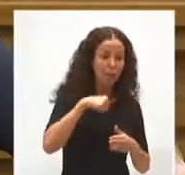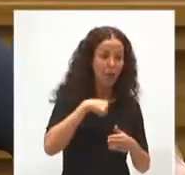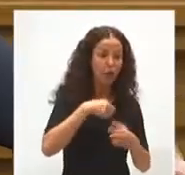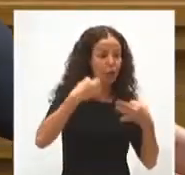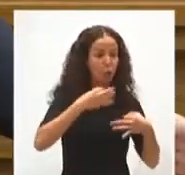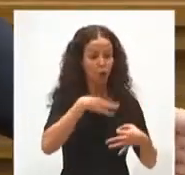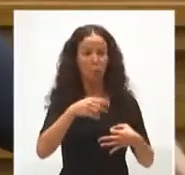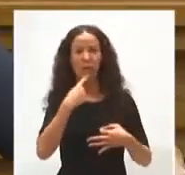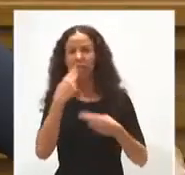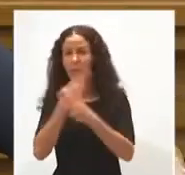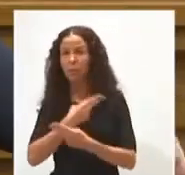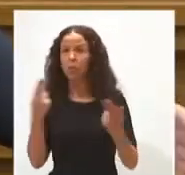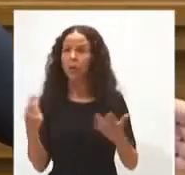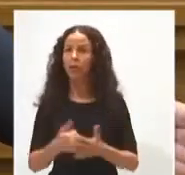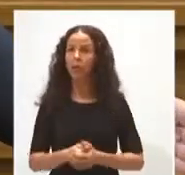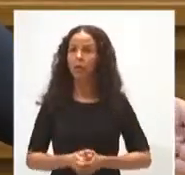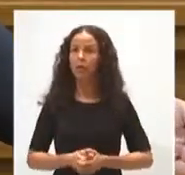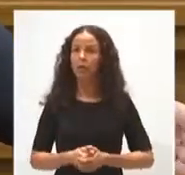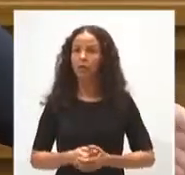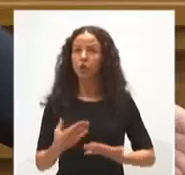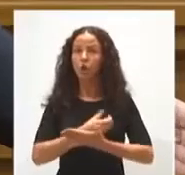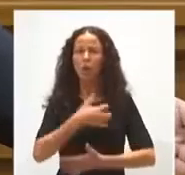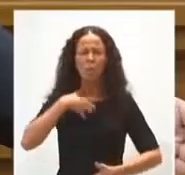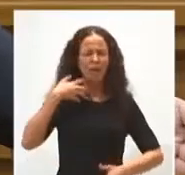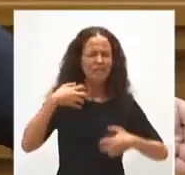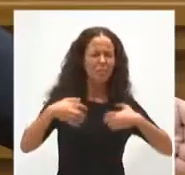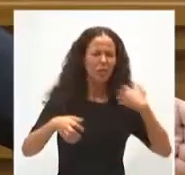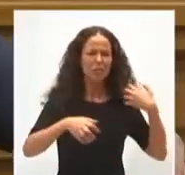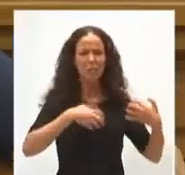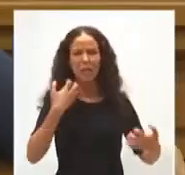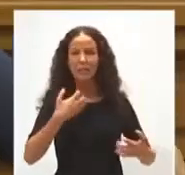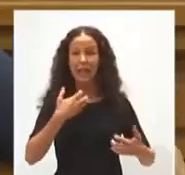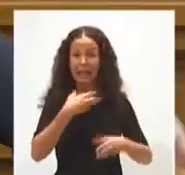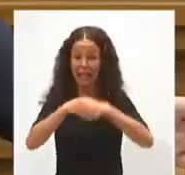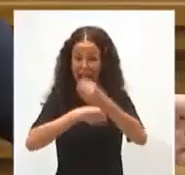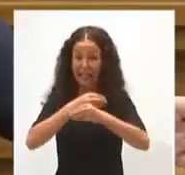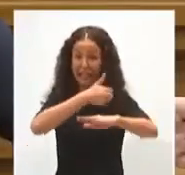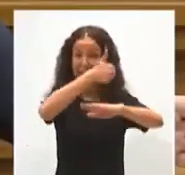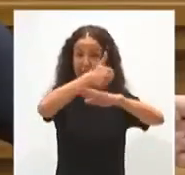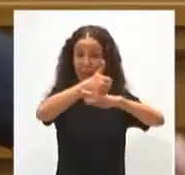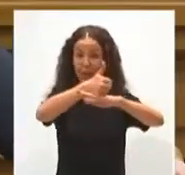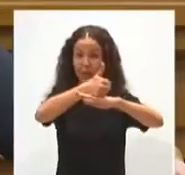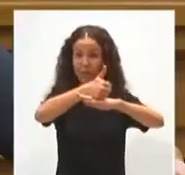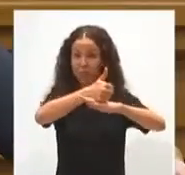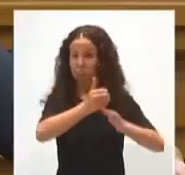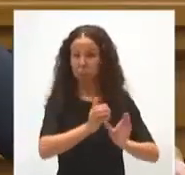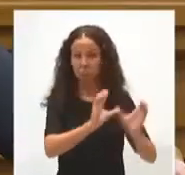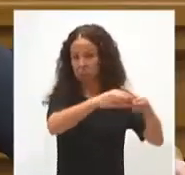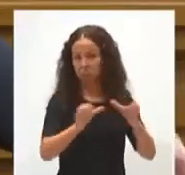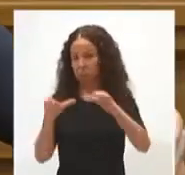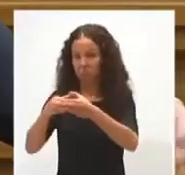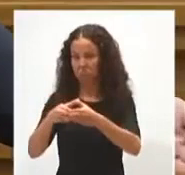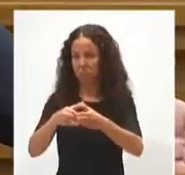comentar todo lo que nos molesta que a veces hacen desde arriba unos gobiernos y otros y